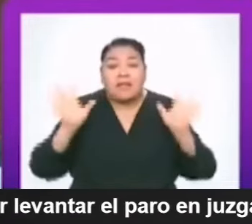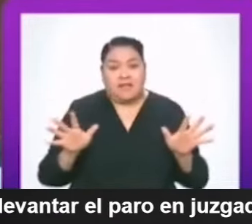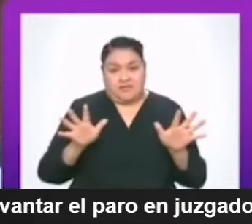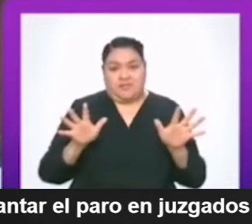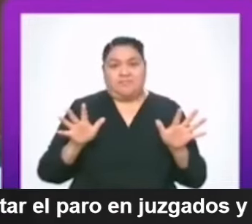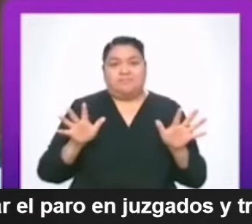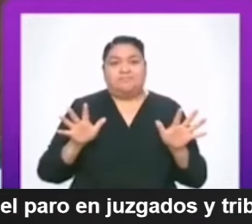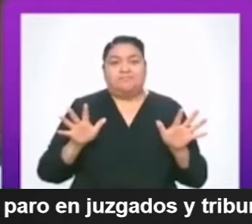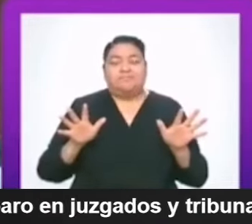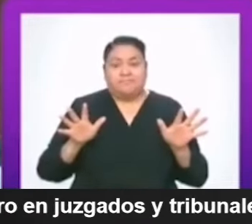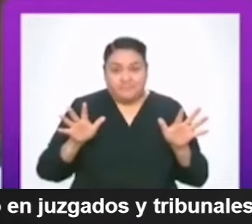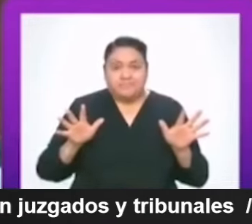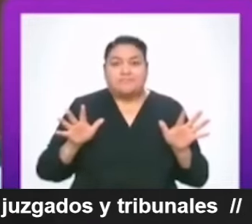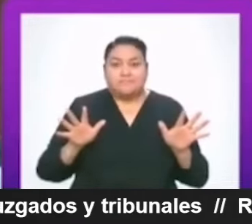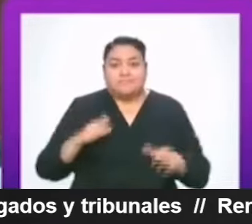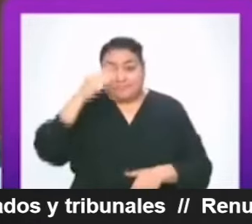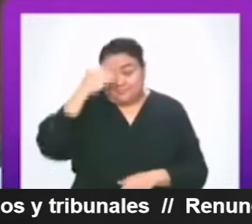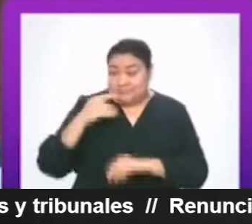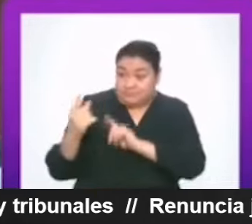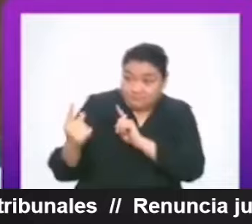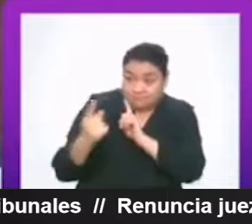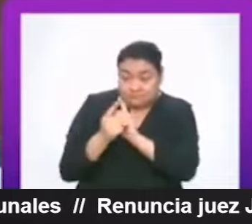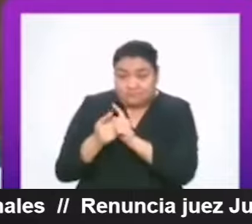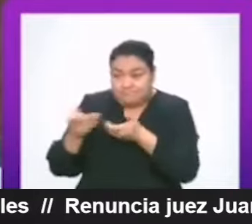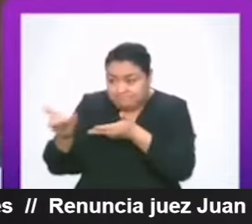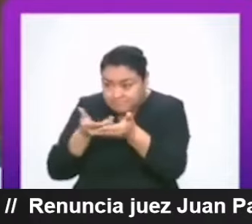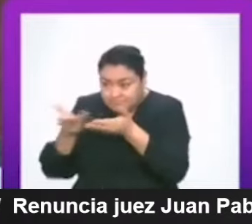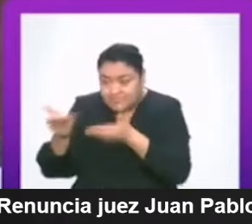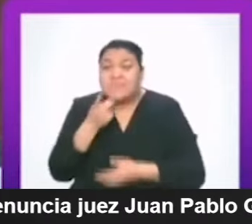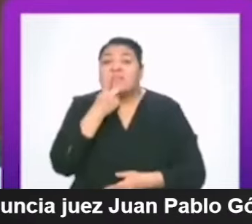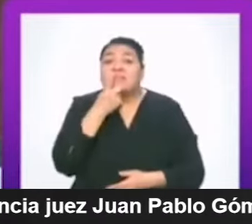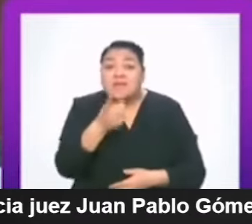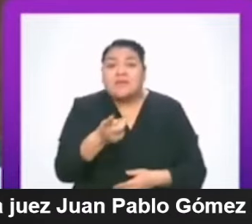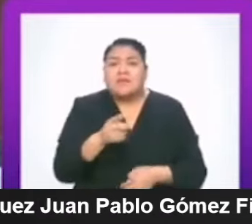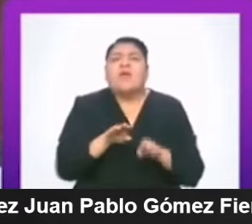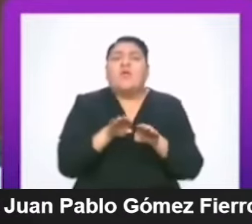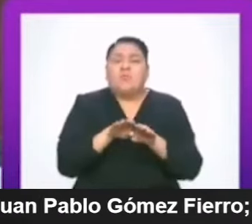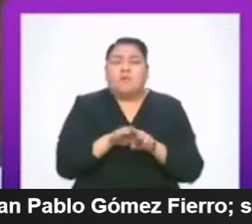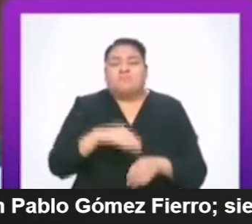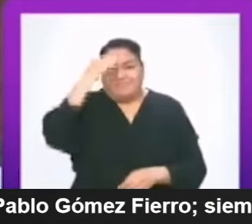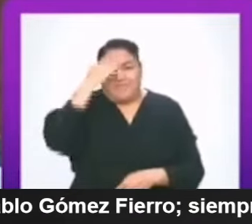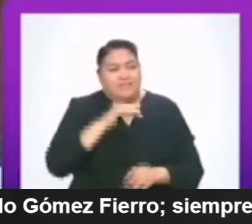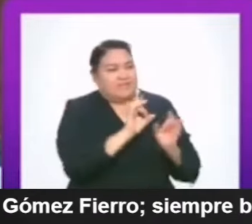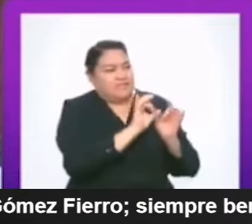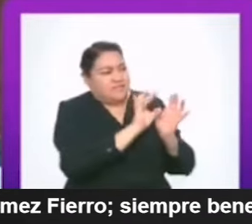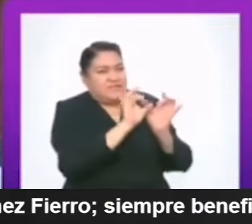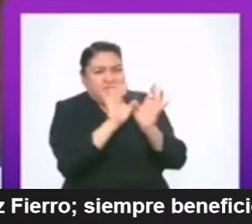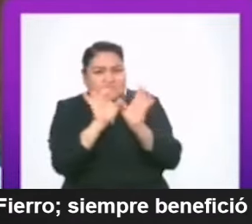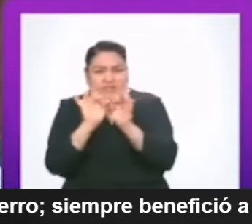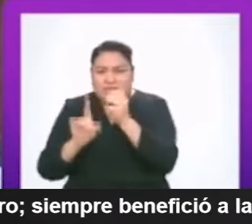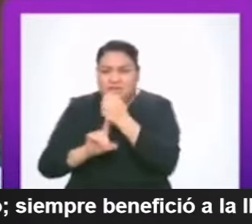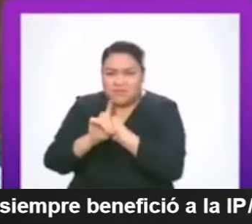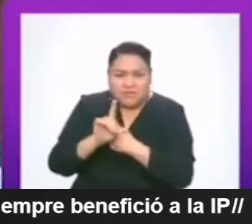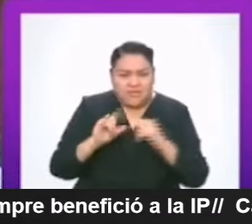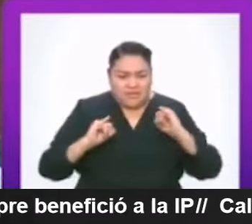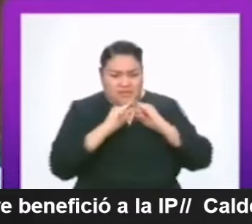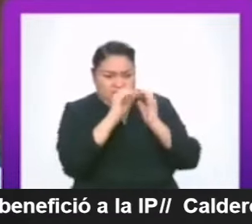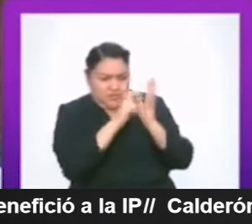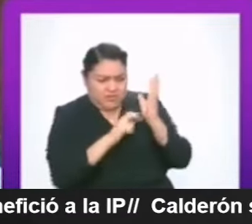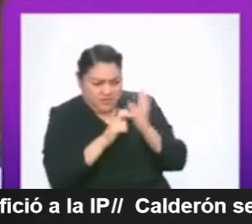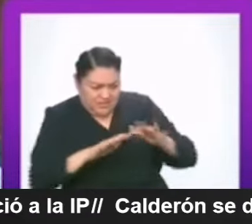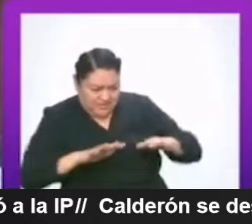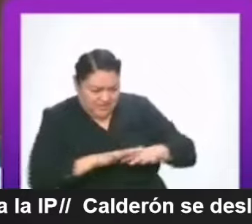con absoluta claridad. Durante este encuentro, también se dijo que en todo momento y ante cualquier posibilidad de rediseño